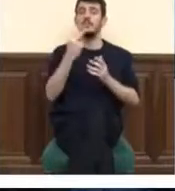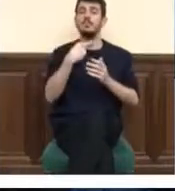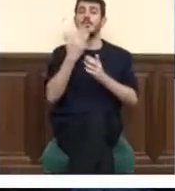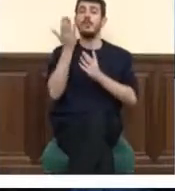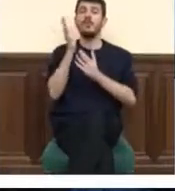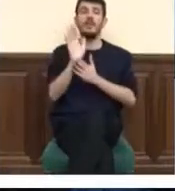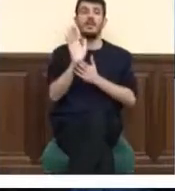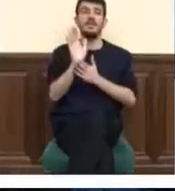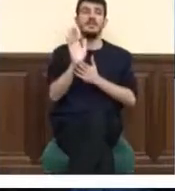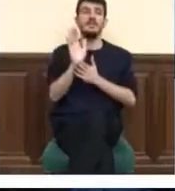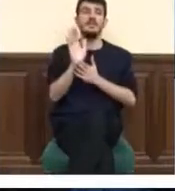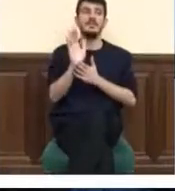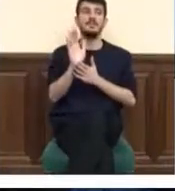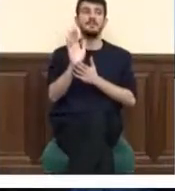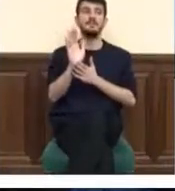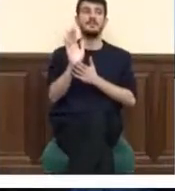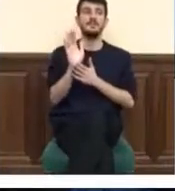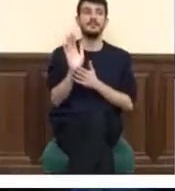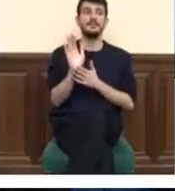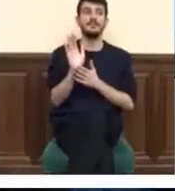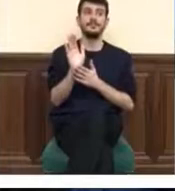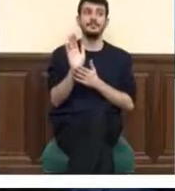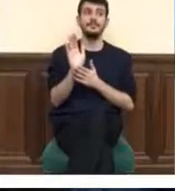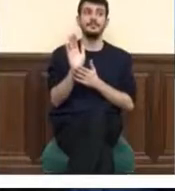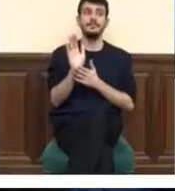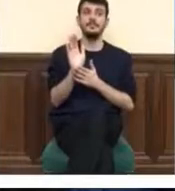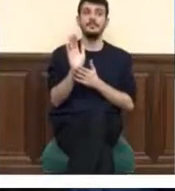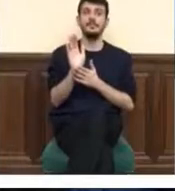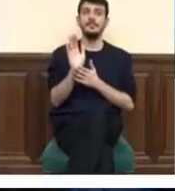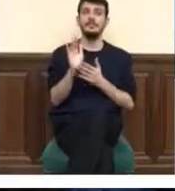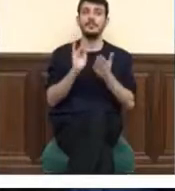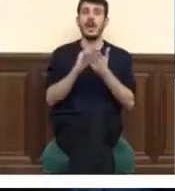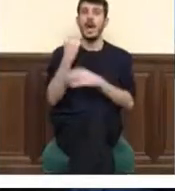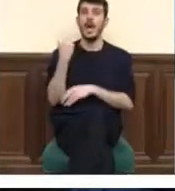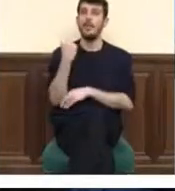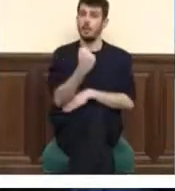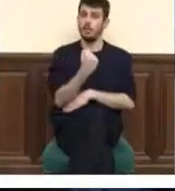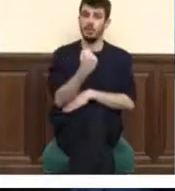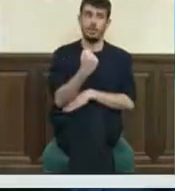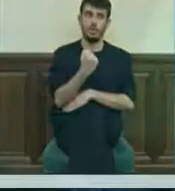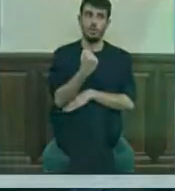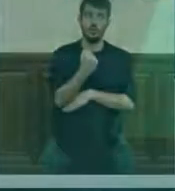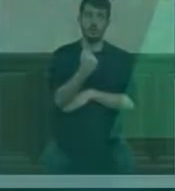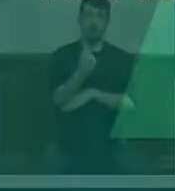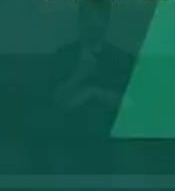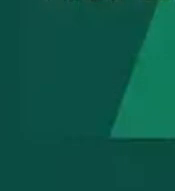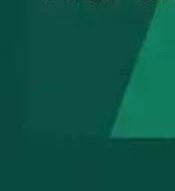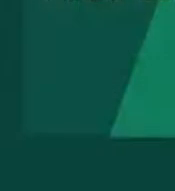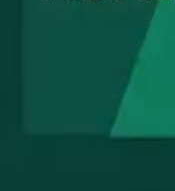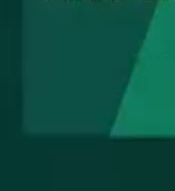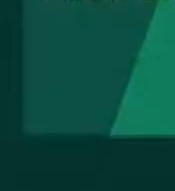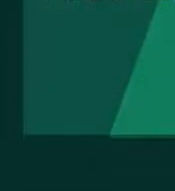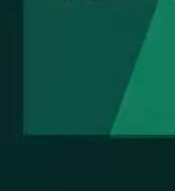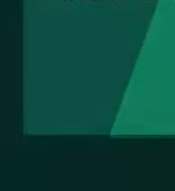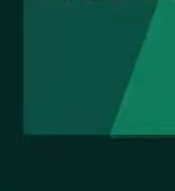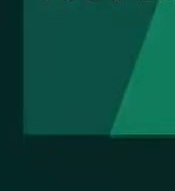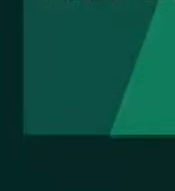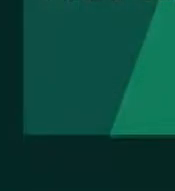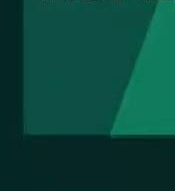portavoces que han expresado su apoyo a esta iniciativa.